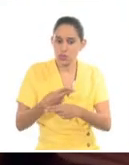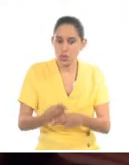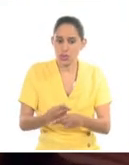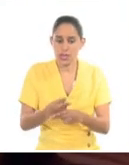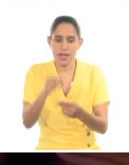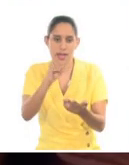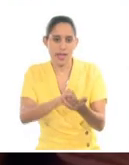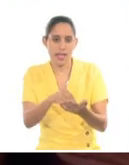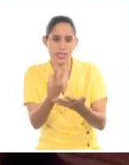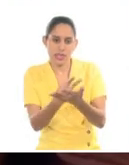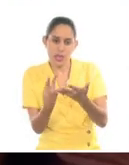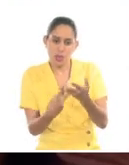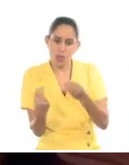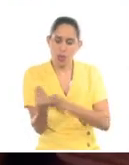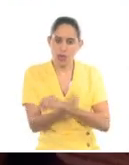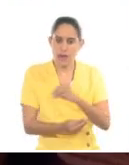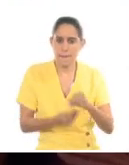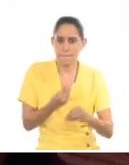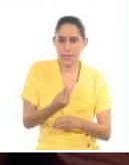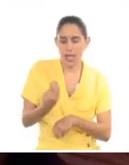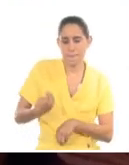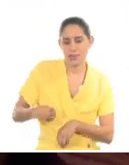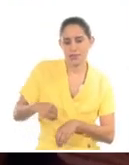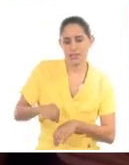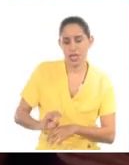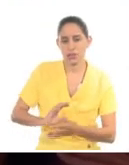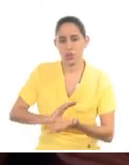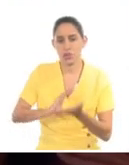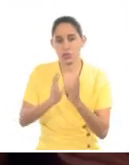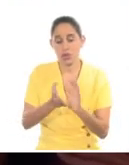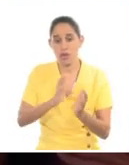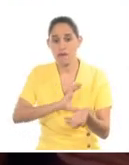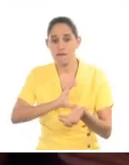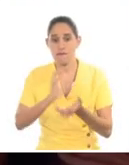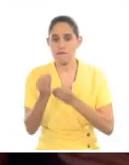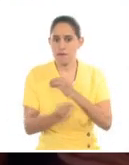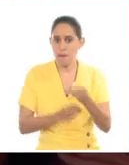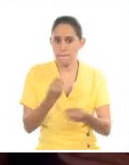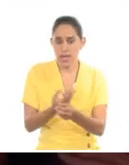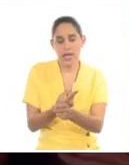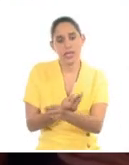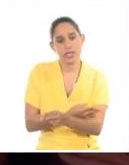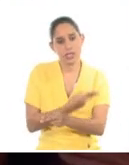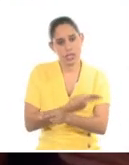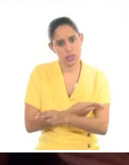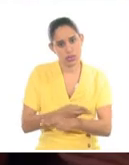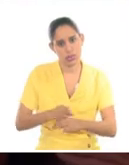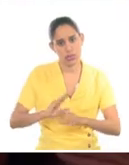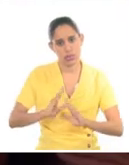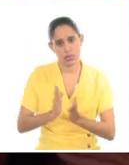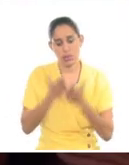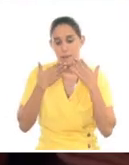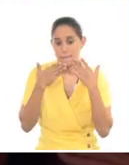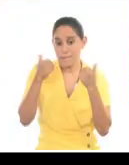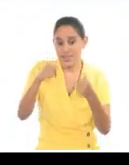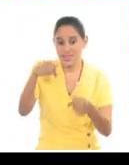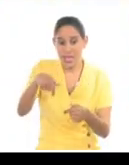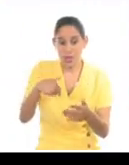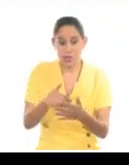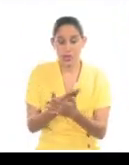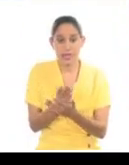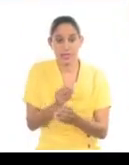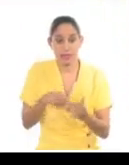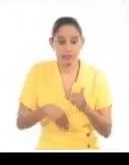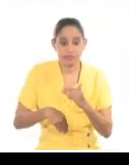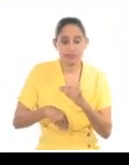tal, sino aprovecharnos de su moraleja para construir historias más contemporáneas, más modernas, en función de esa moraleja. La